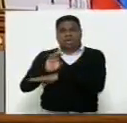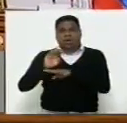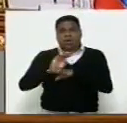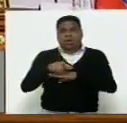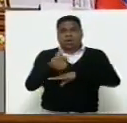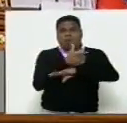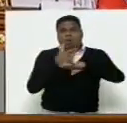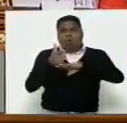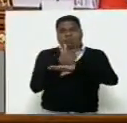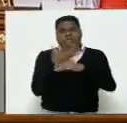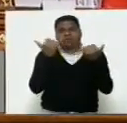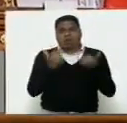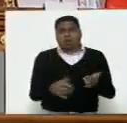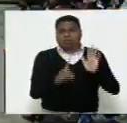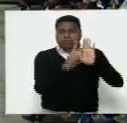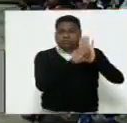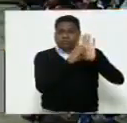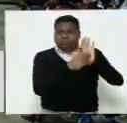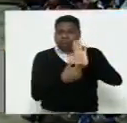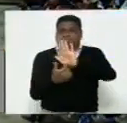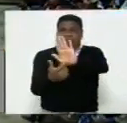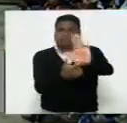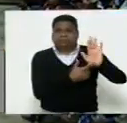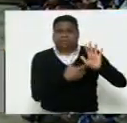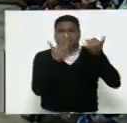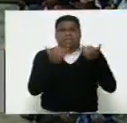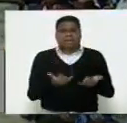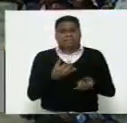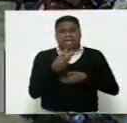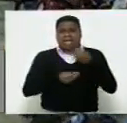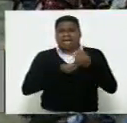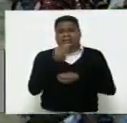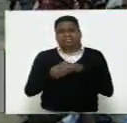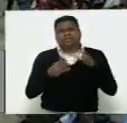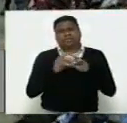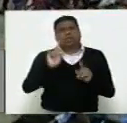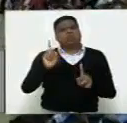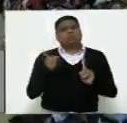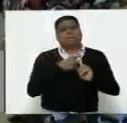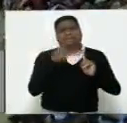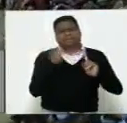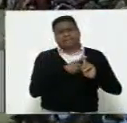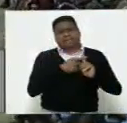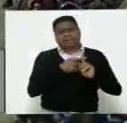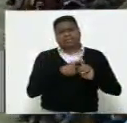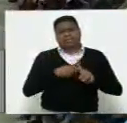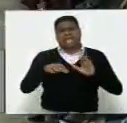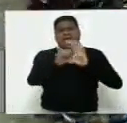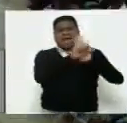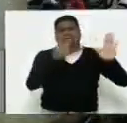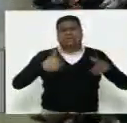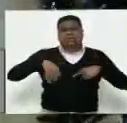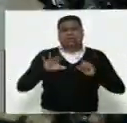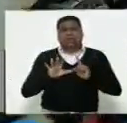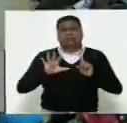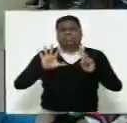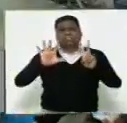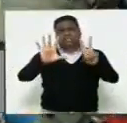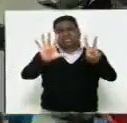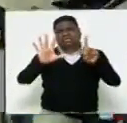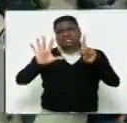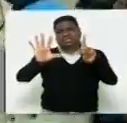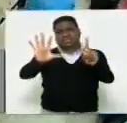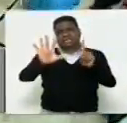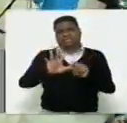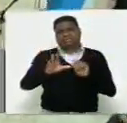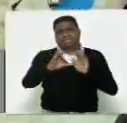decreto constituyente viene a materializar uno de los aspectos y de los pilares fundamentales del artículo 76 de nuestra Constitución.